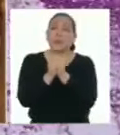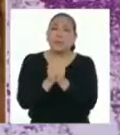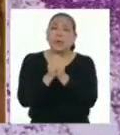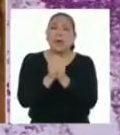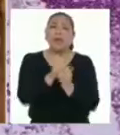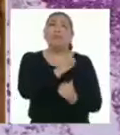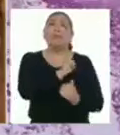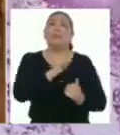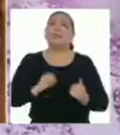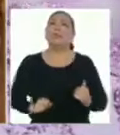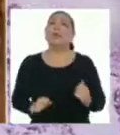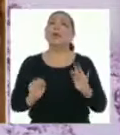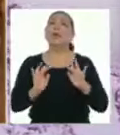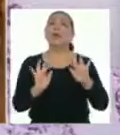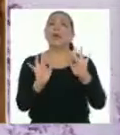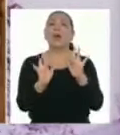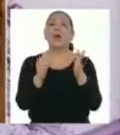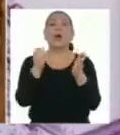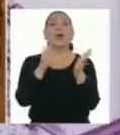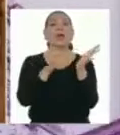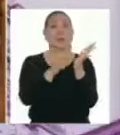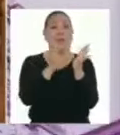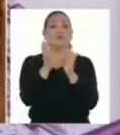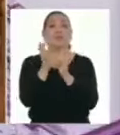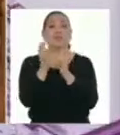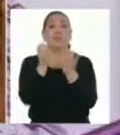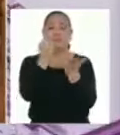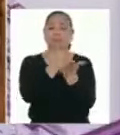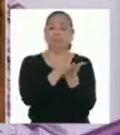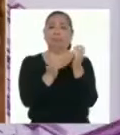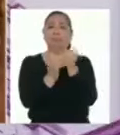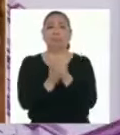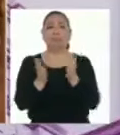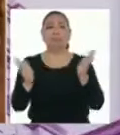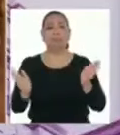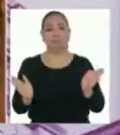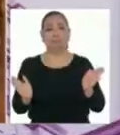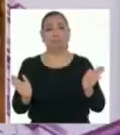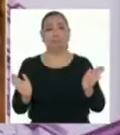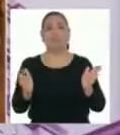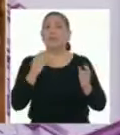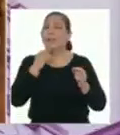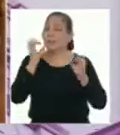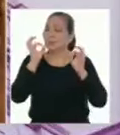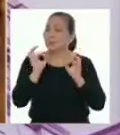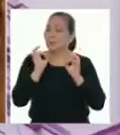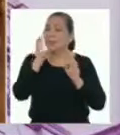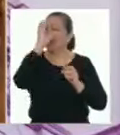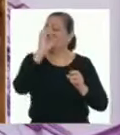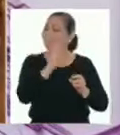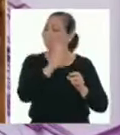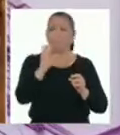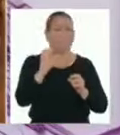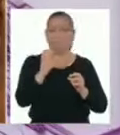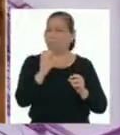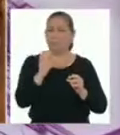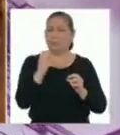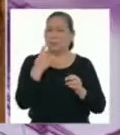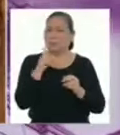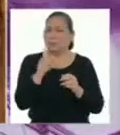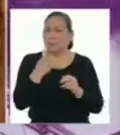Milagros. Jesús crucificado, fijo e inmóvil en la cruz, no por la